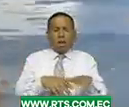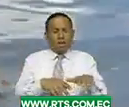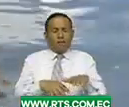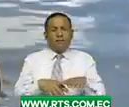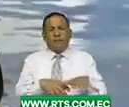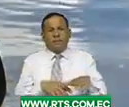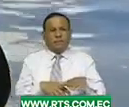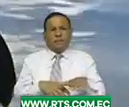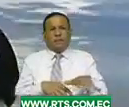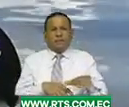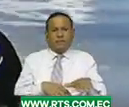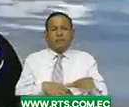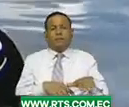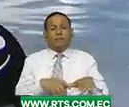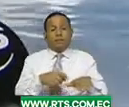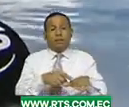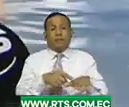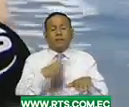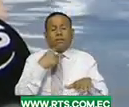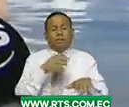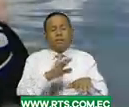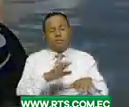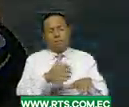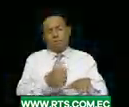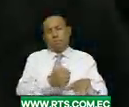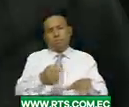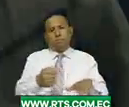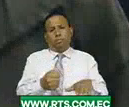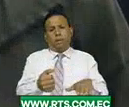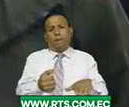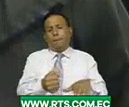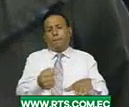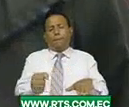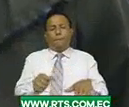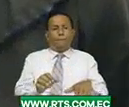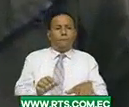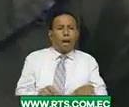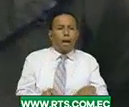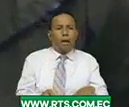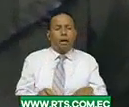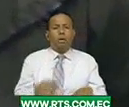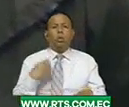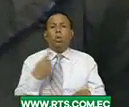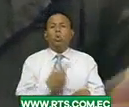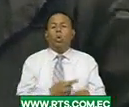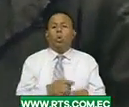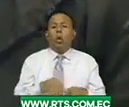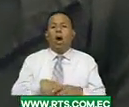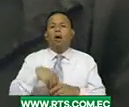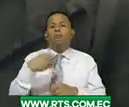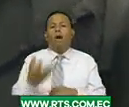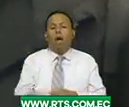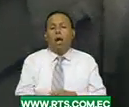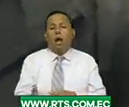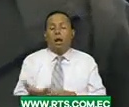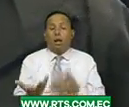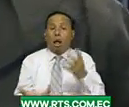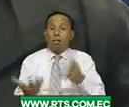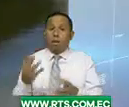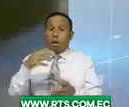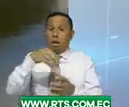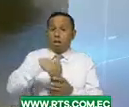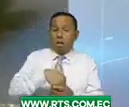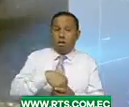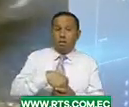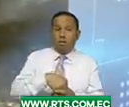hizo que le dé adelante y atrás y frene de golpe. Ventajosamente estábamos afuera, porque si estábamos adentro,